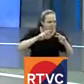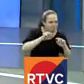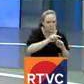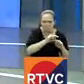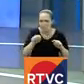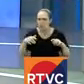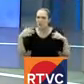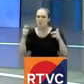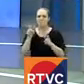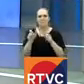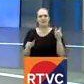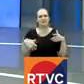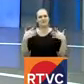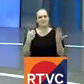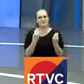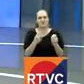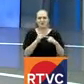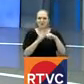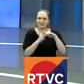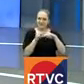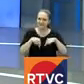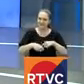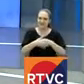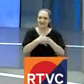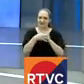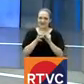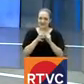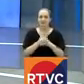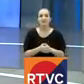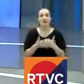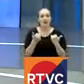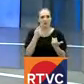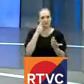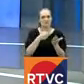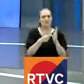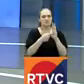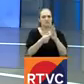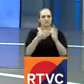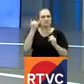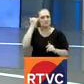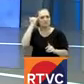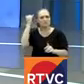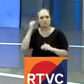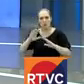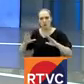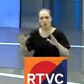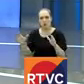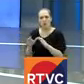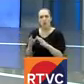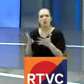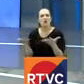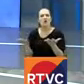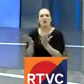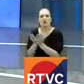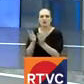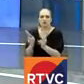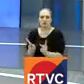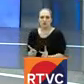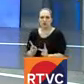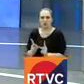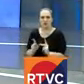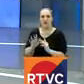positivas en RTVC. Carolina, por eso resaltamos la iniciativa de un grupo de estudiantes de un colegio oficial de Envigado en Antioquia que